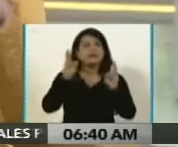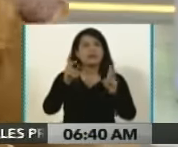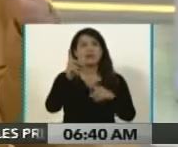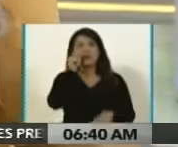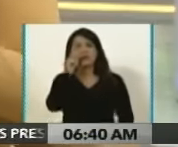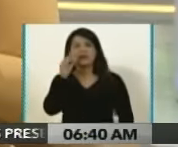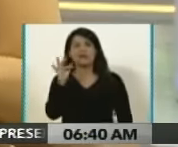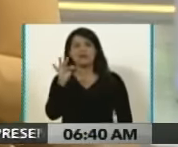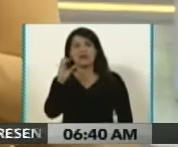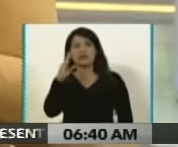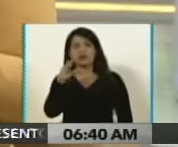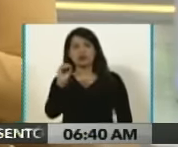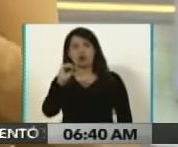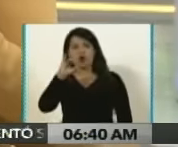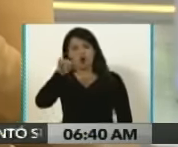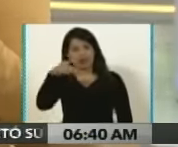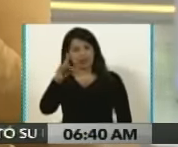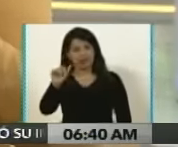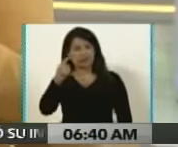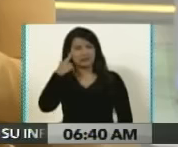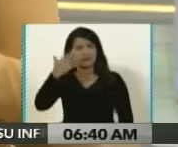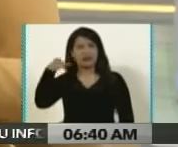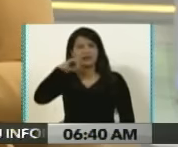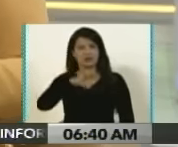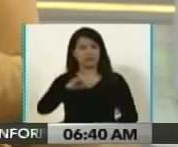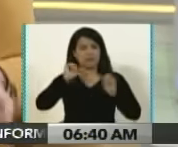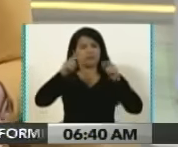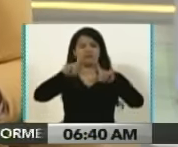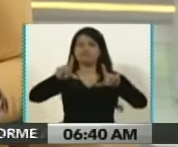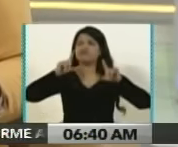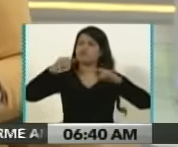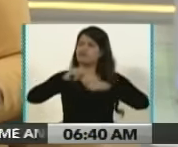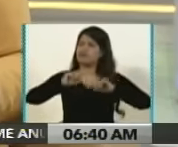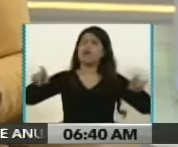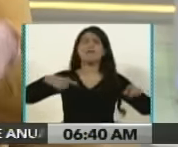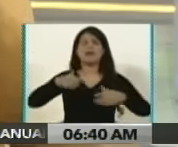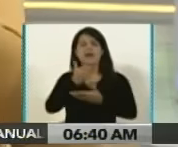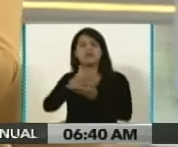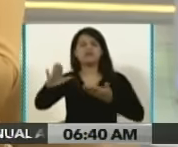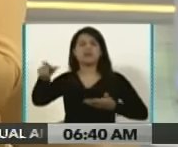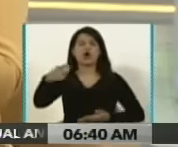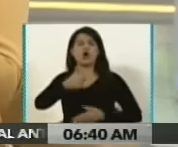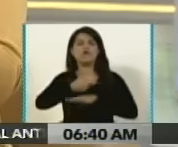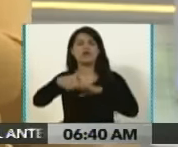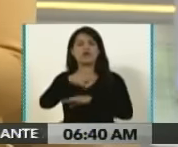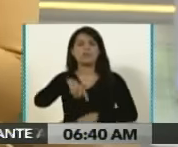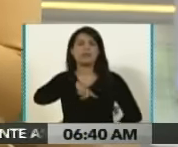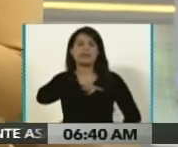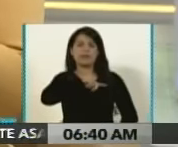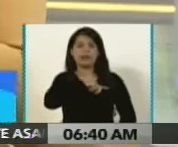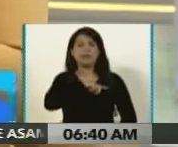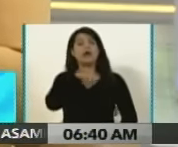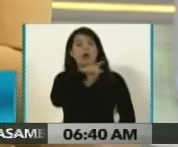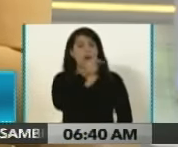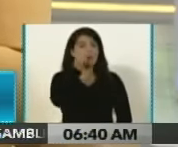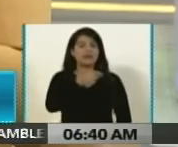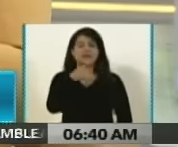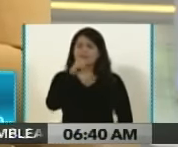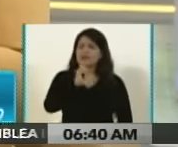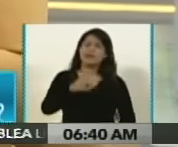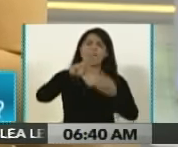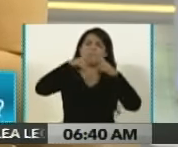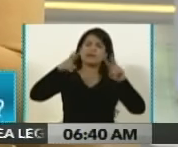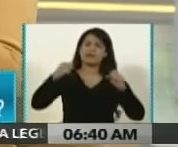Fabricio Ojeda desde el momento en que sale a la luz pública para derrocar el gobierno de Marcos Pérez Jiménez, la importancia que le otorga la defensa de la paz y la